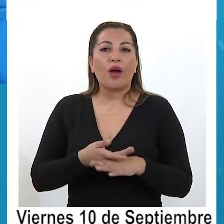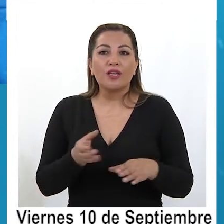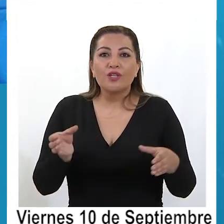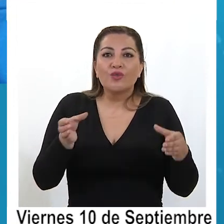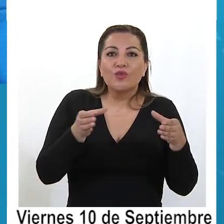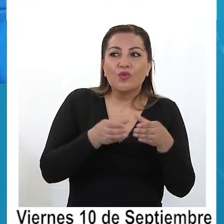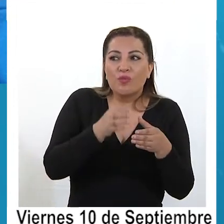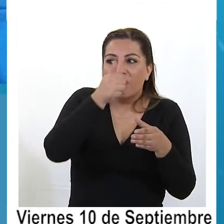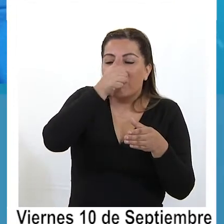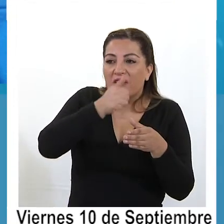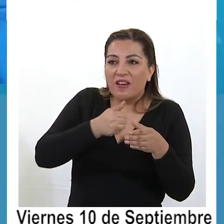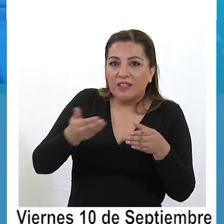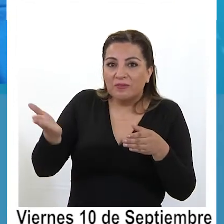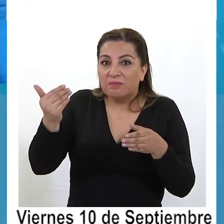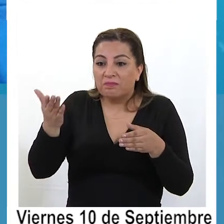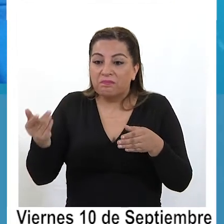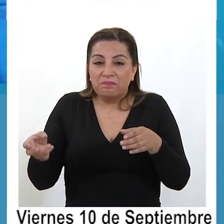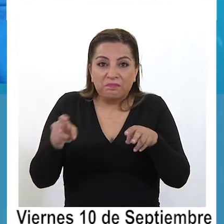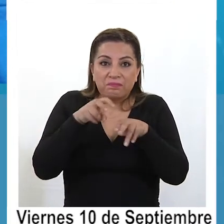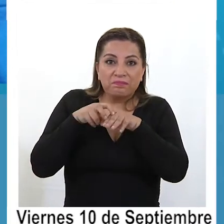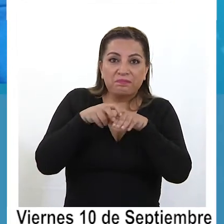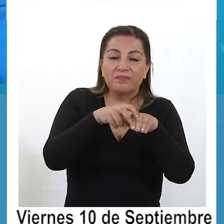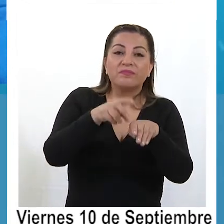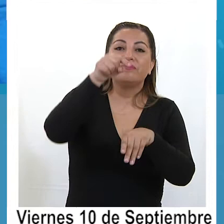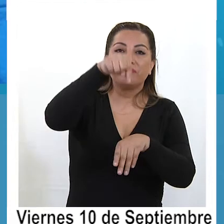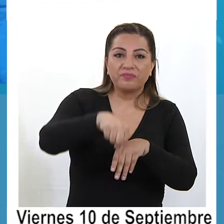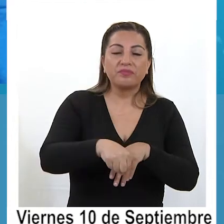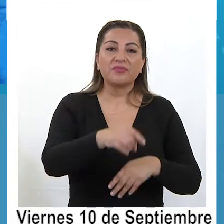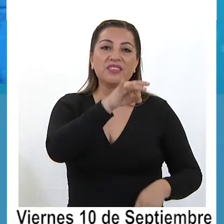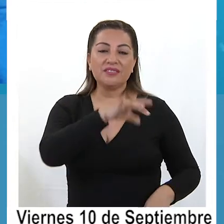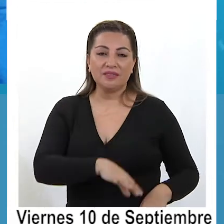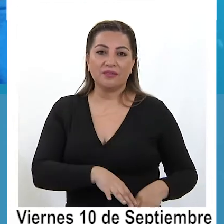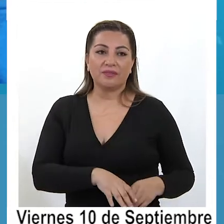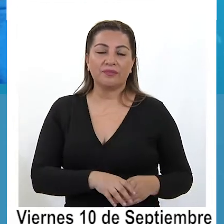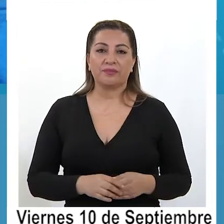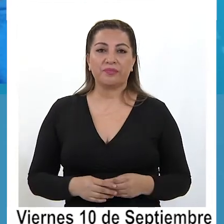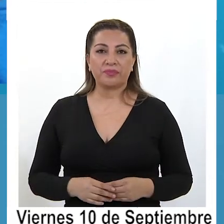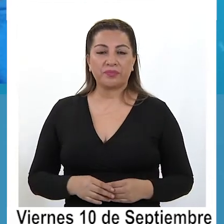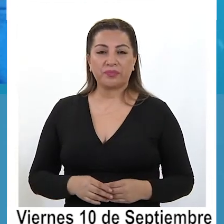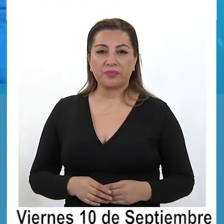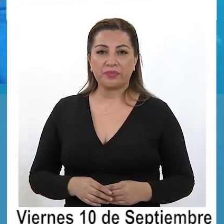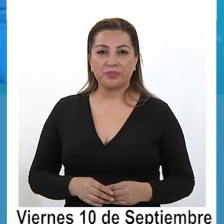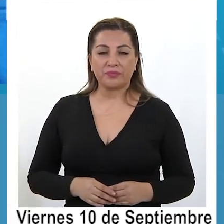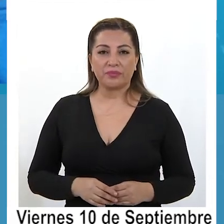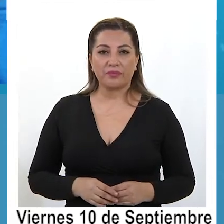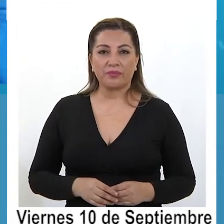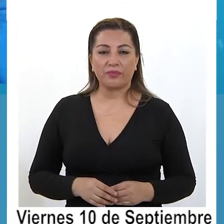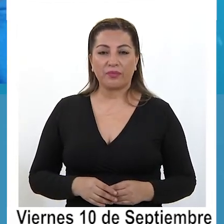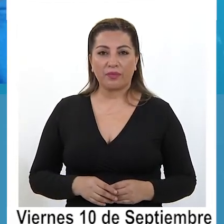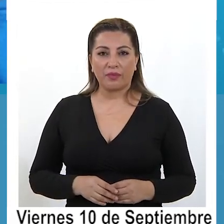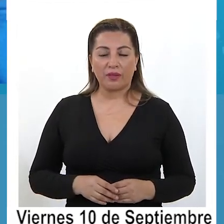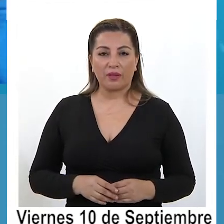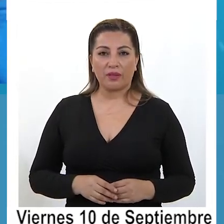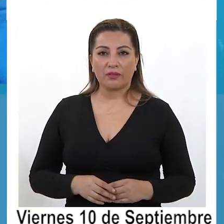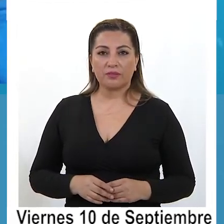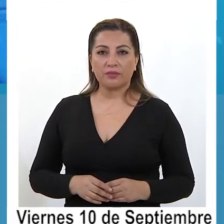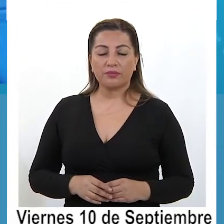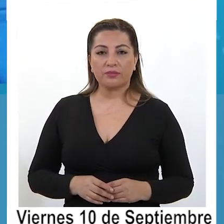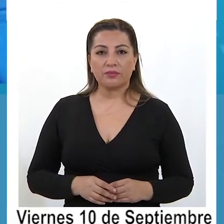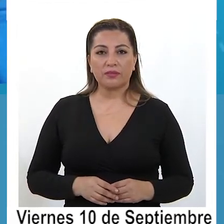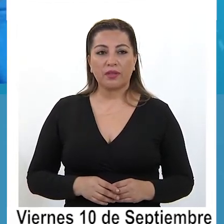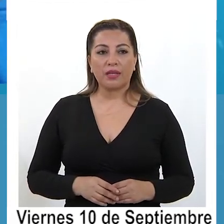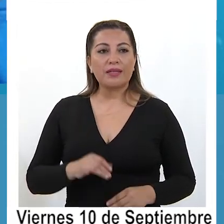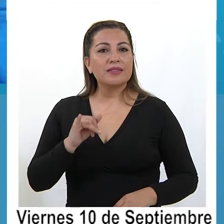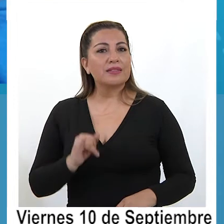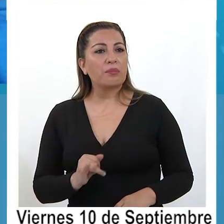de la misma manera, desde el punto de vista logístico, entendiéndose, como le comentaba, el escenario imperante. Ahora bien,